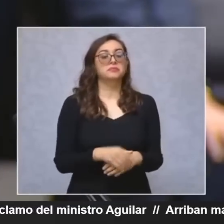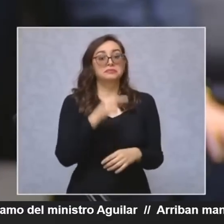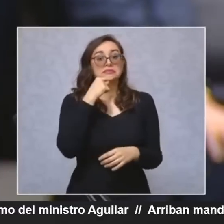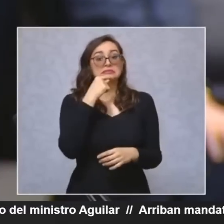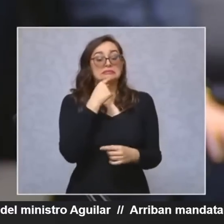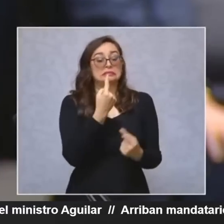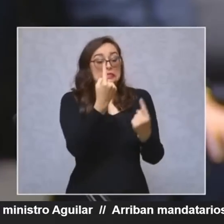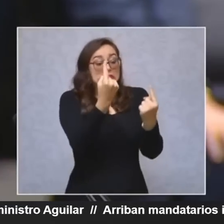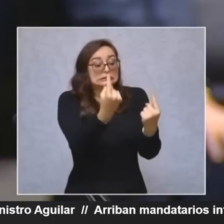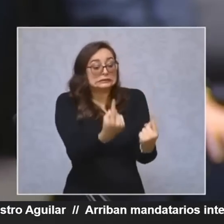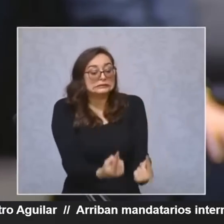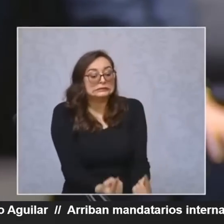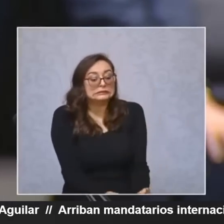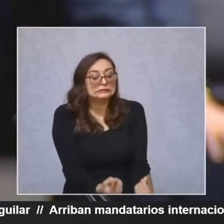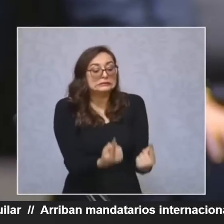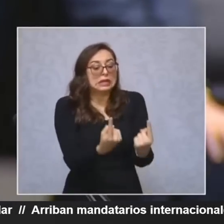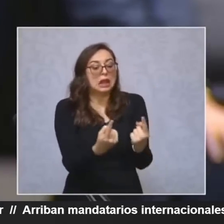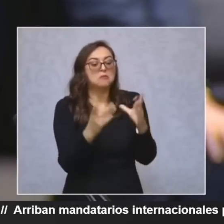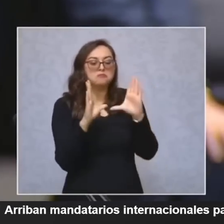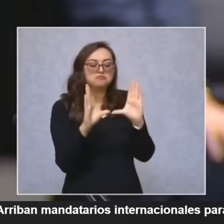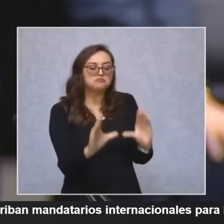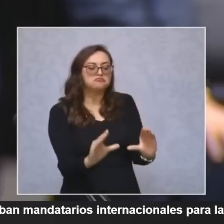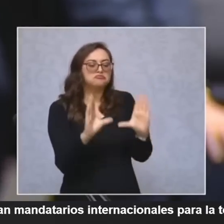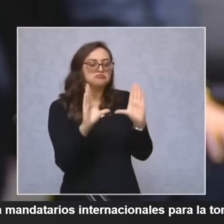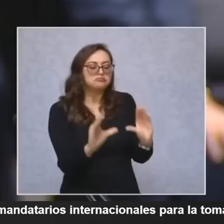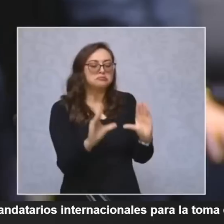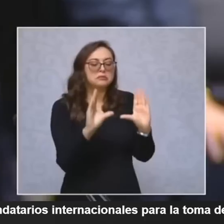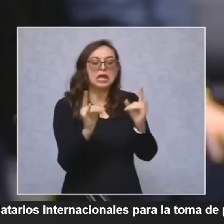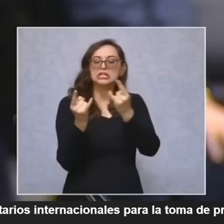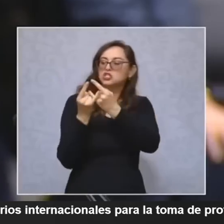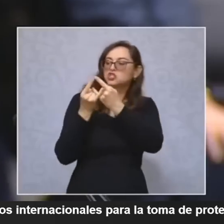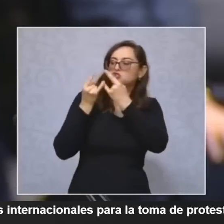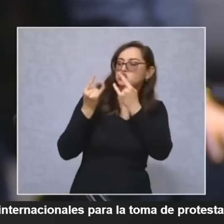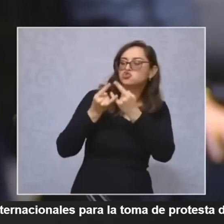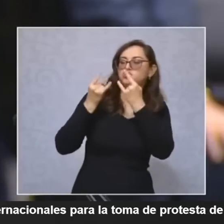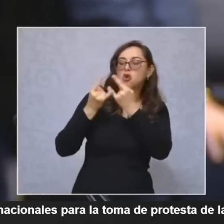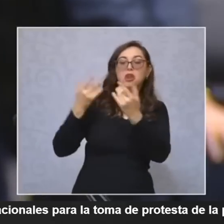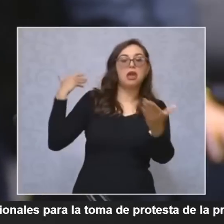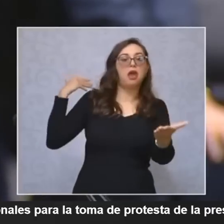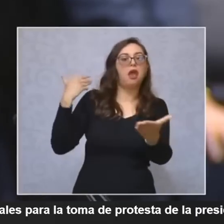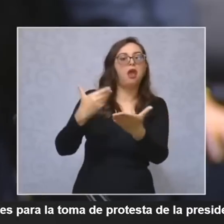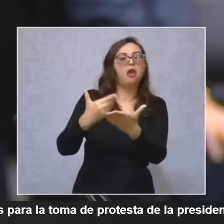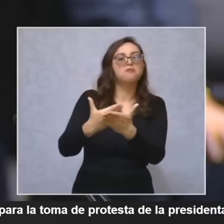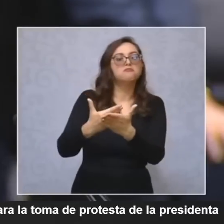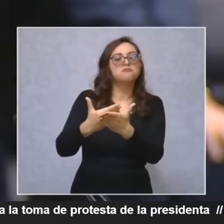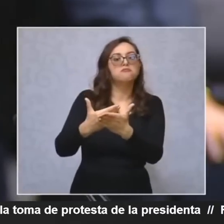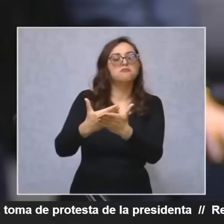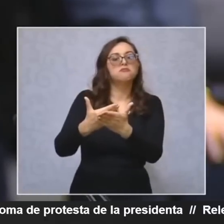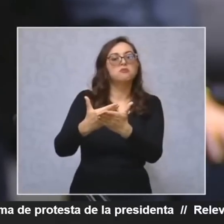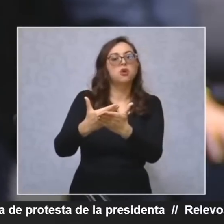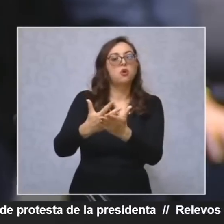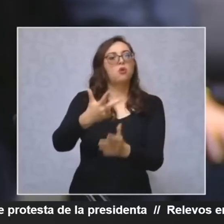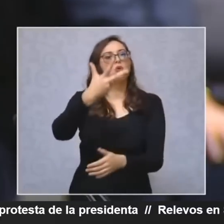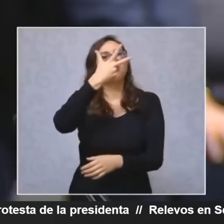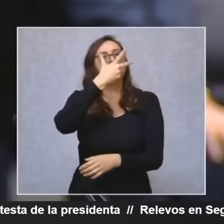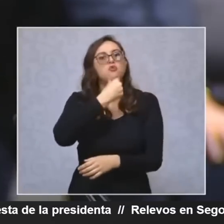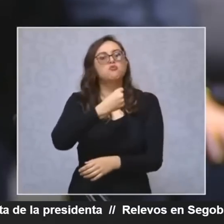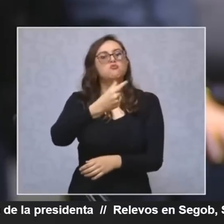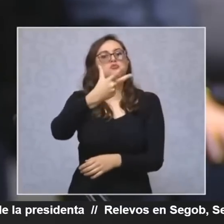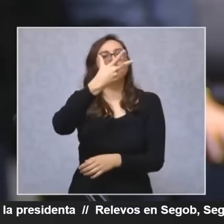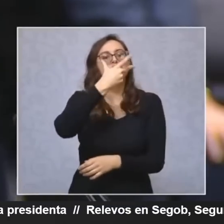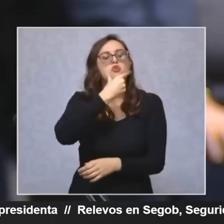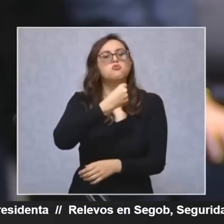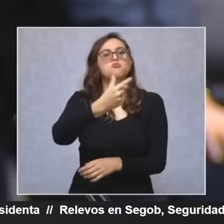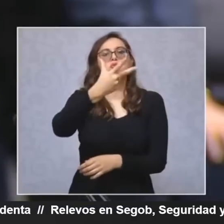versión de la historia que no nos quería hacer creer, que nos quería hacer creer, que el curso